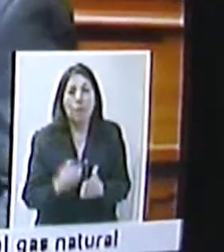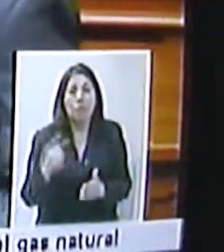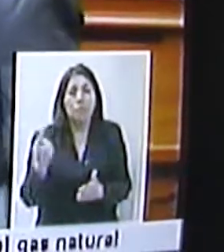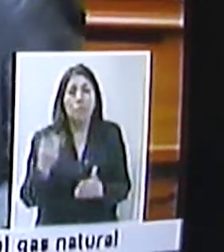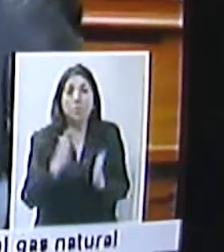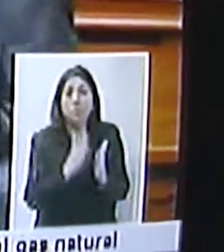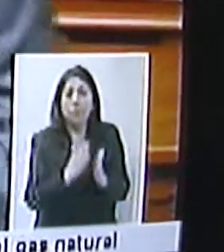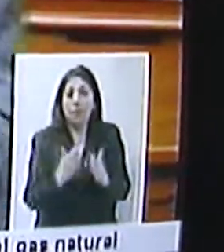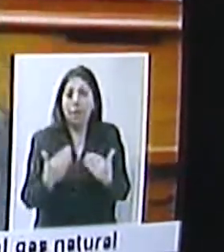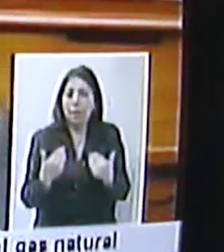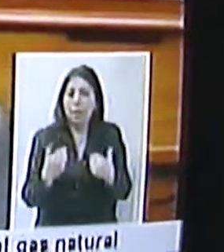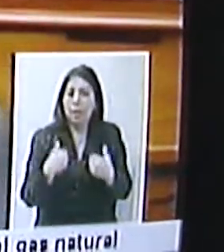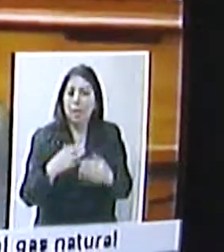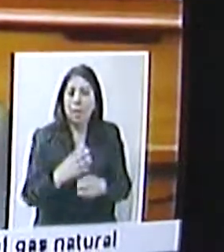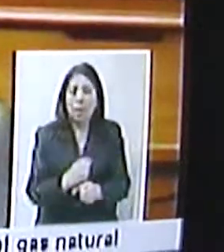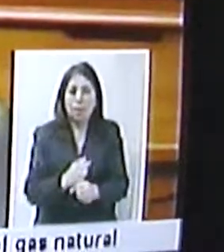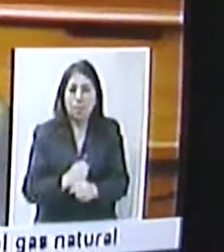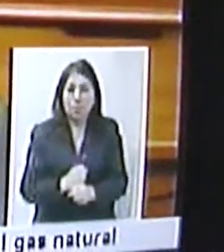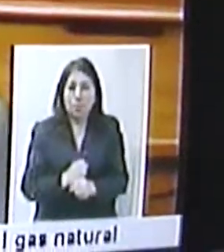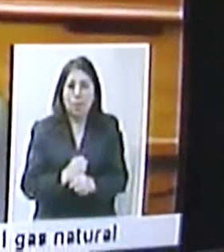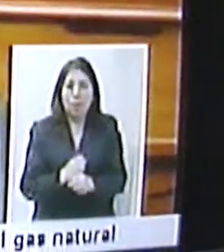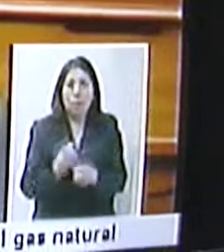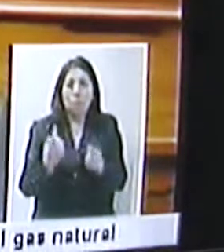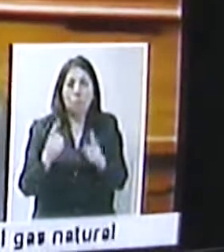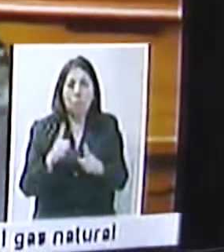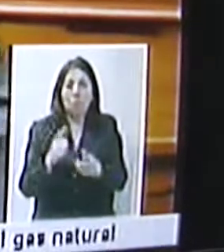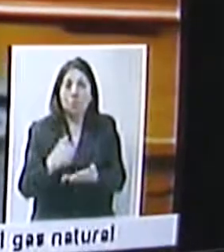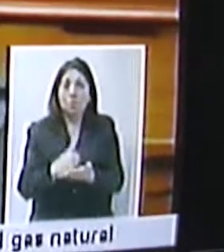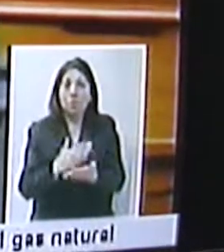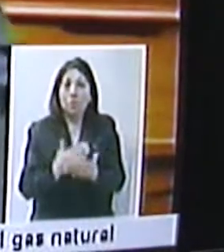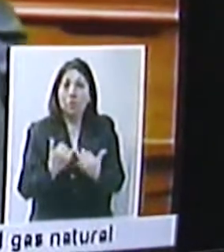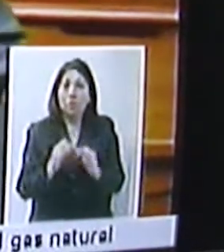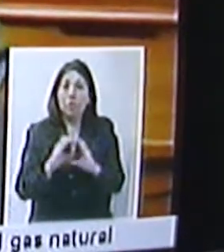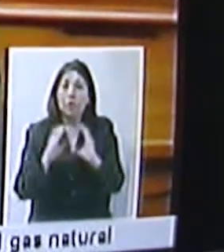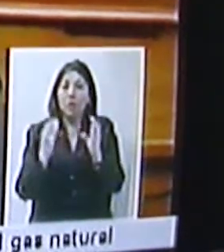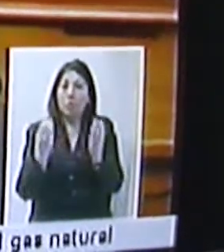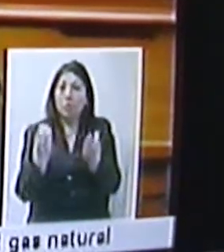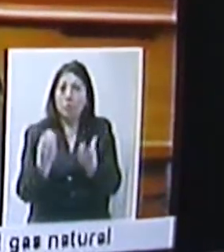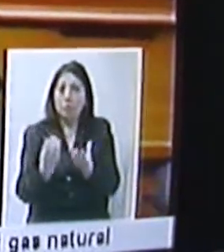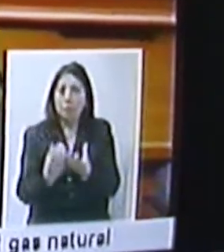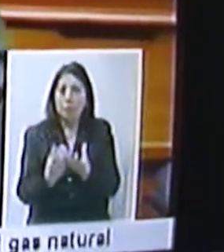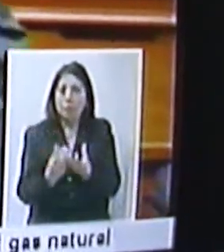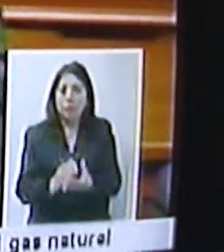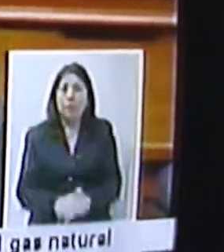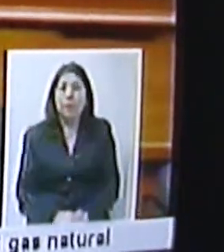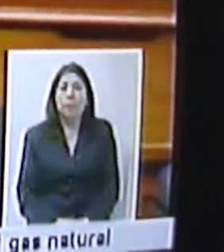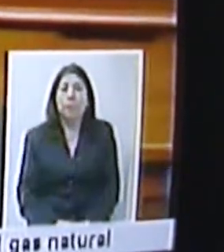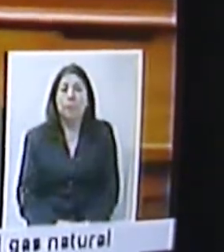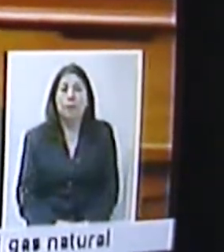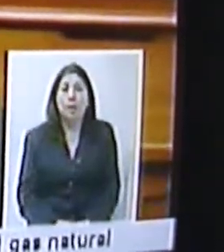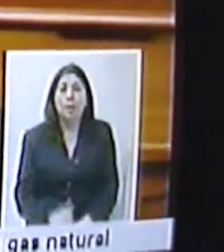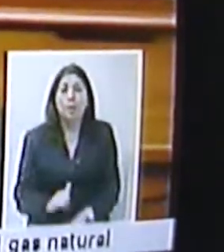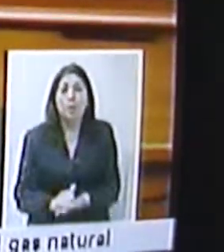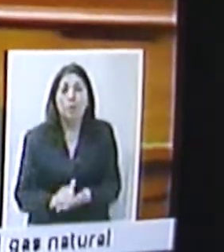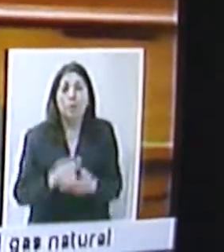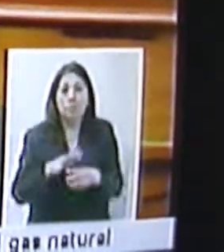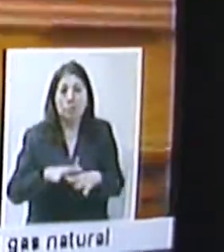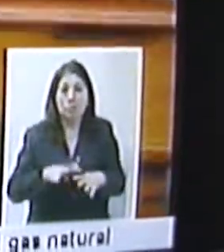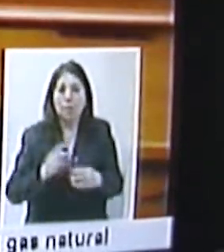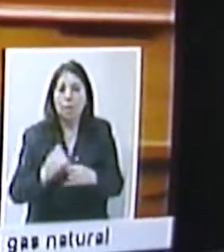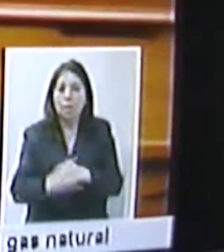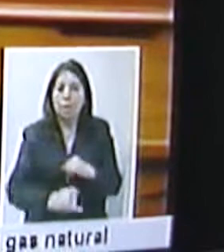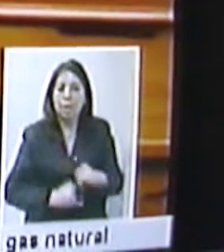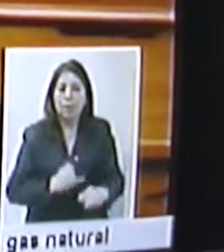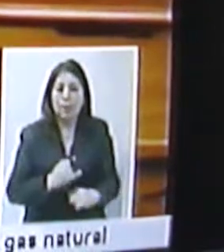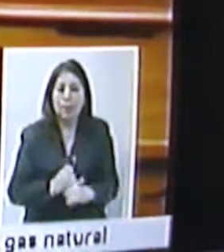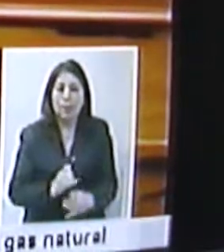primera medida que se tiene que adoptar como acuerdo por parte de este Congreso Democrático es que se realice una auditoría